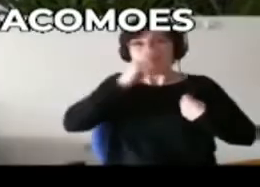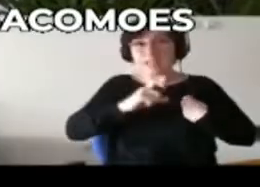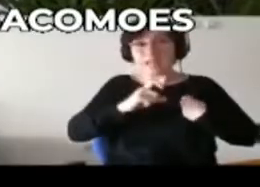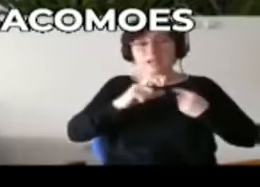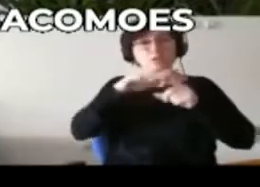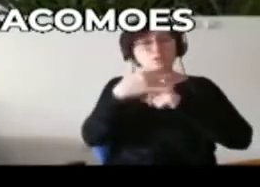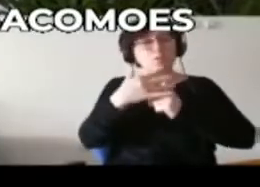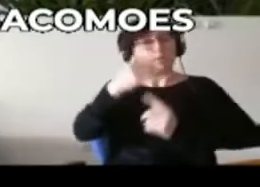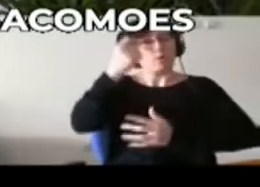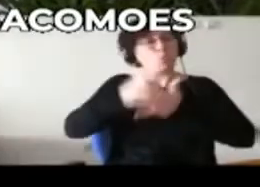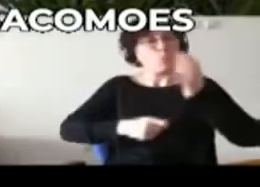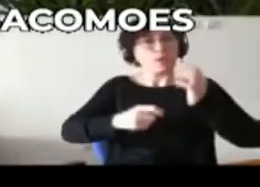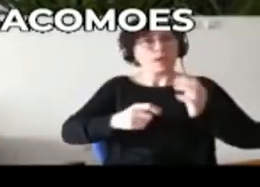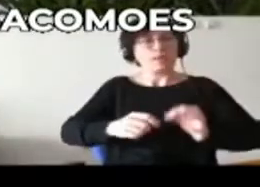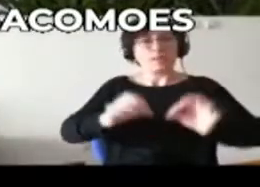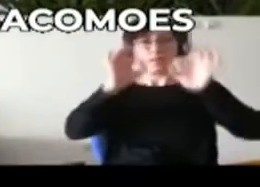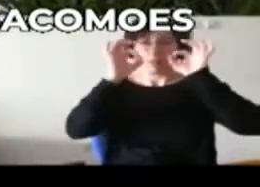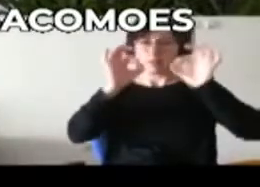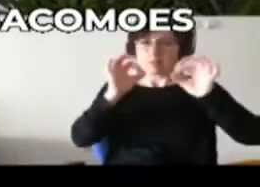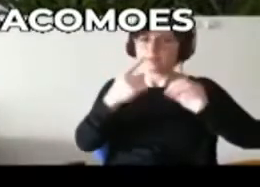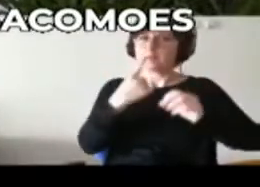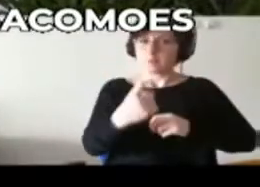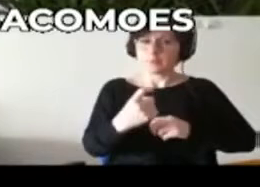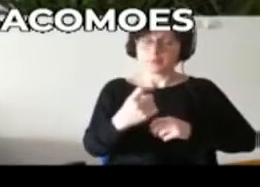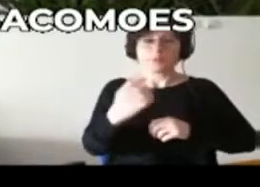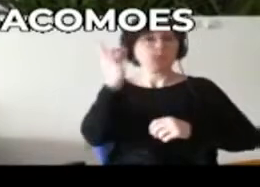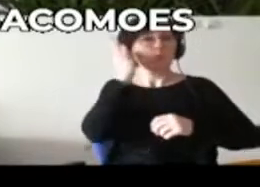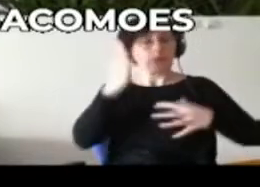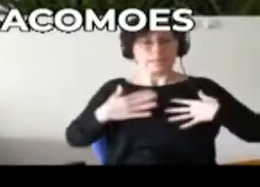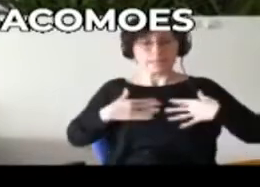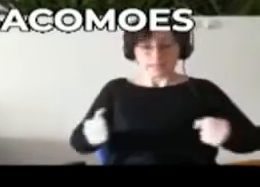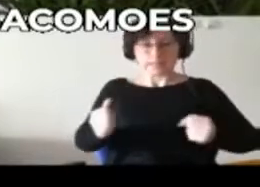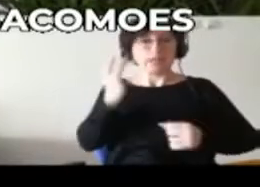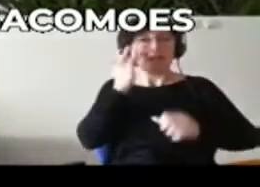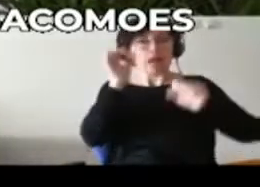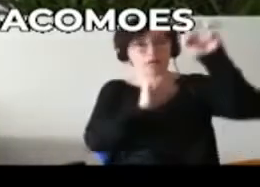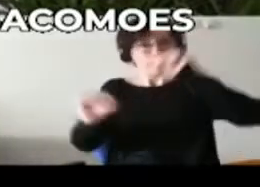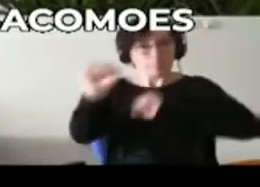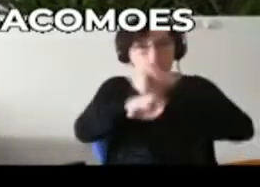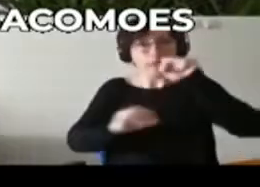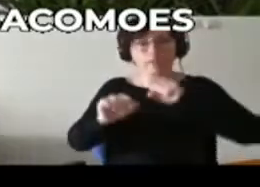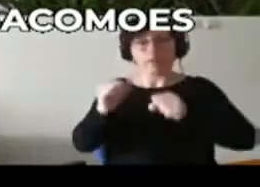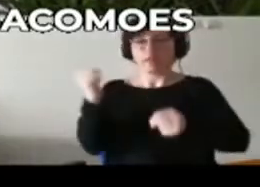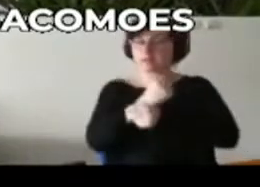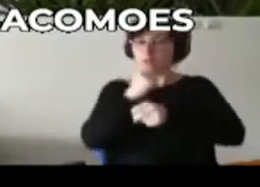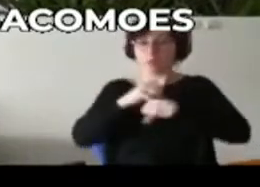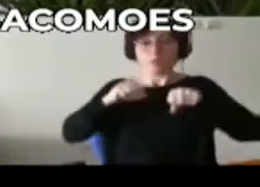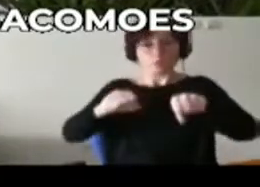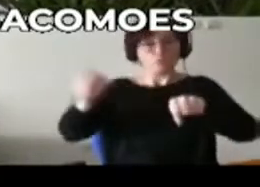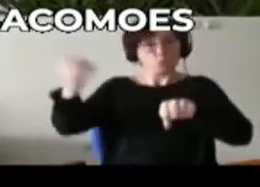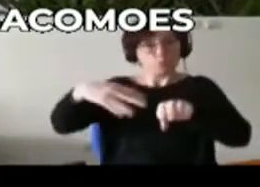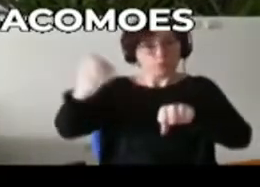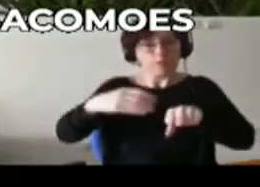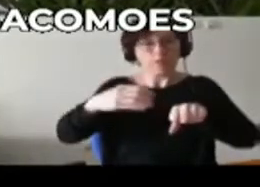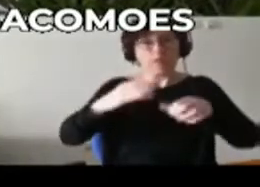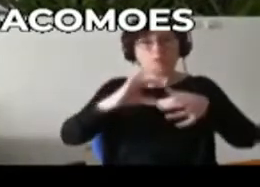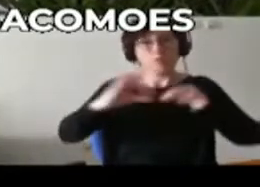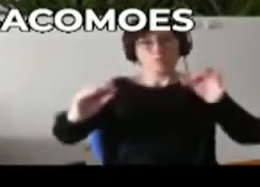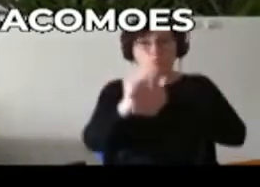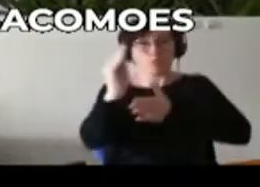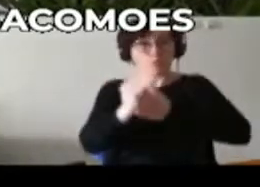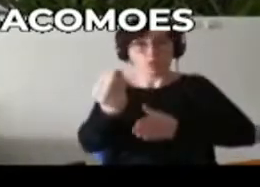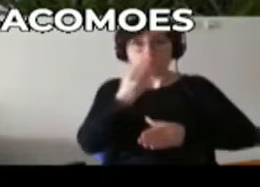especialmente difíciles. Sanitarias, mujeres de la limpieza, trabajadoras de supermercado y de la cadena de producción de alimentos,